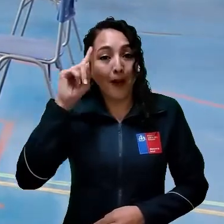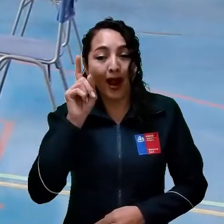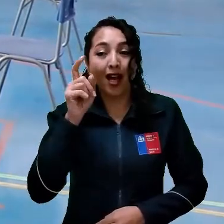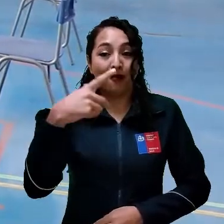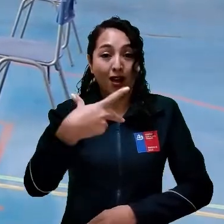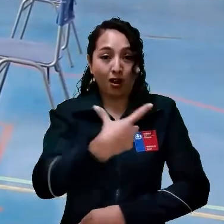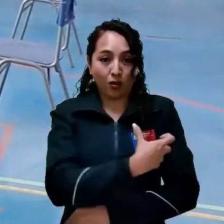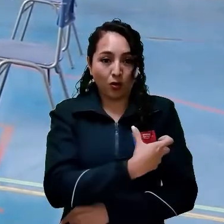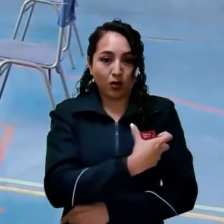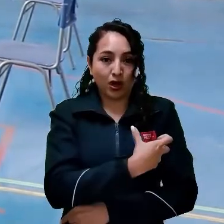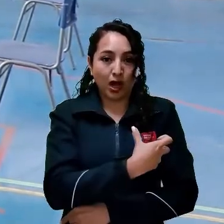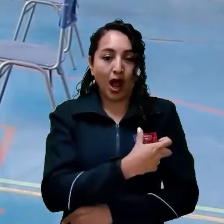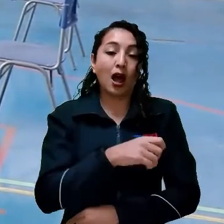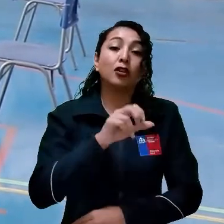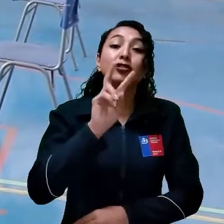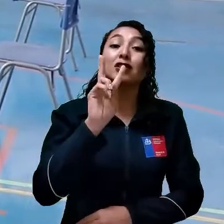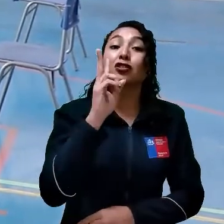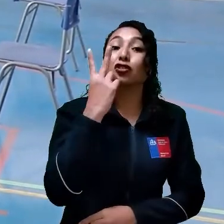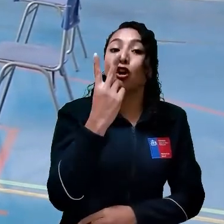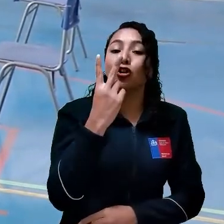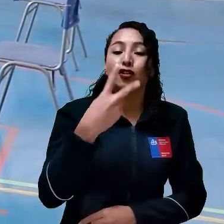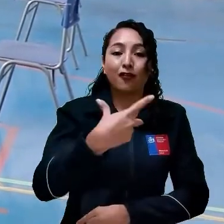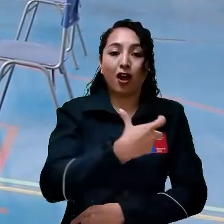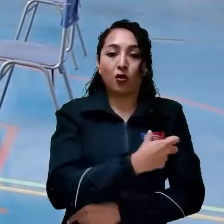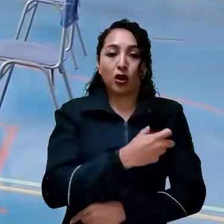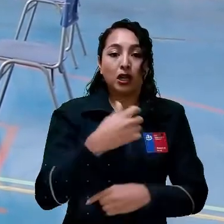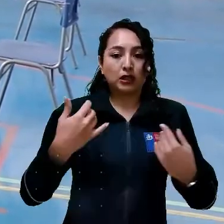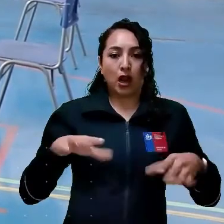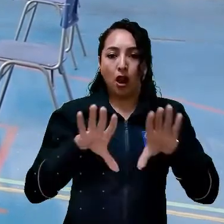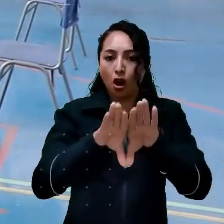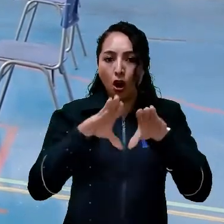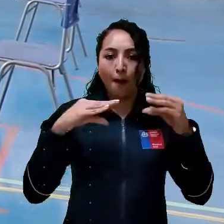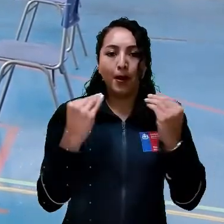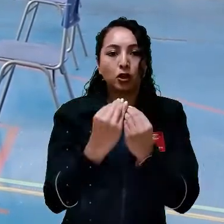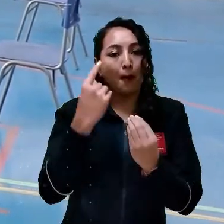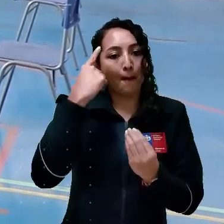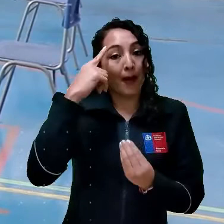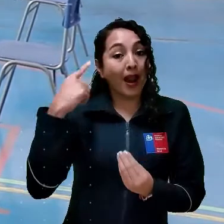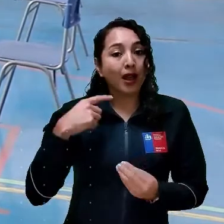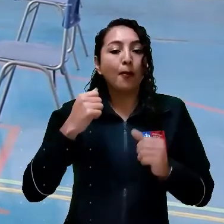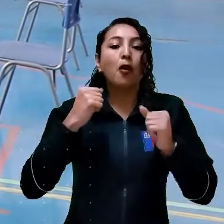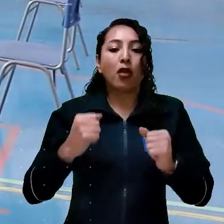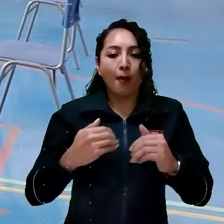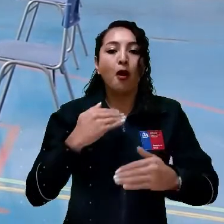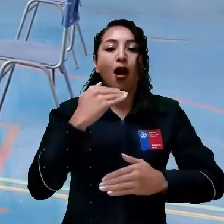del 80% del público objetivo con la dosis, ambas